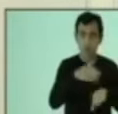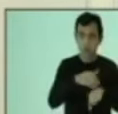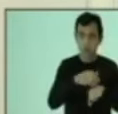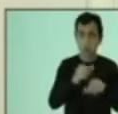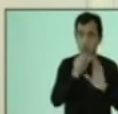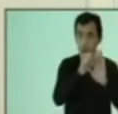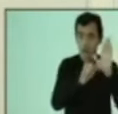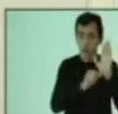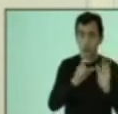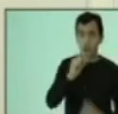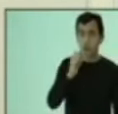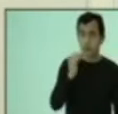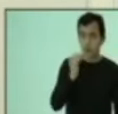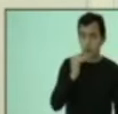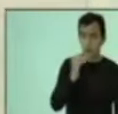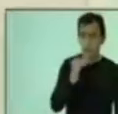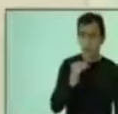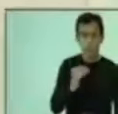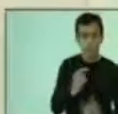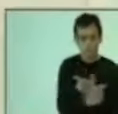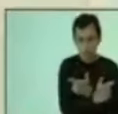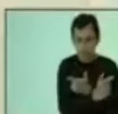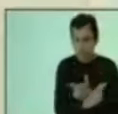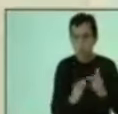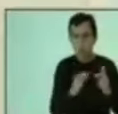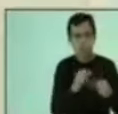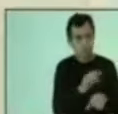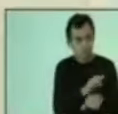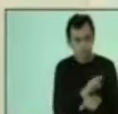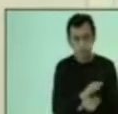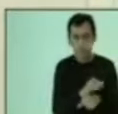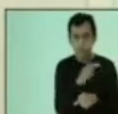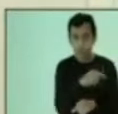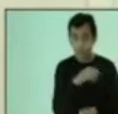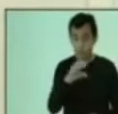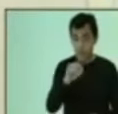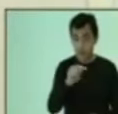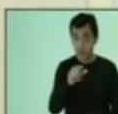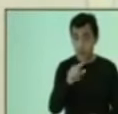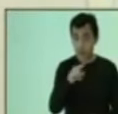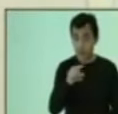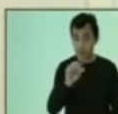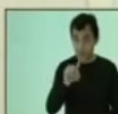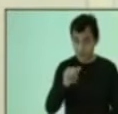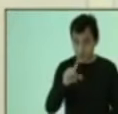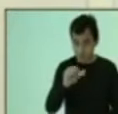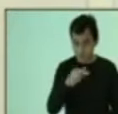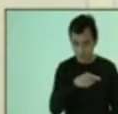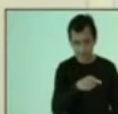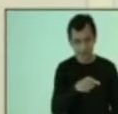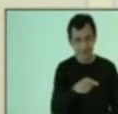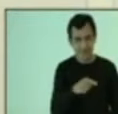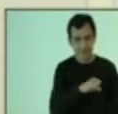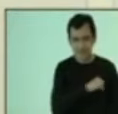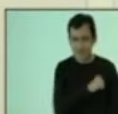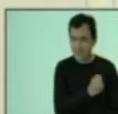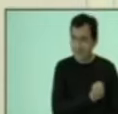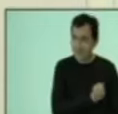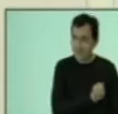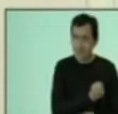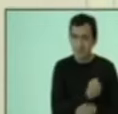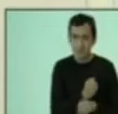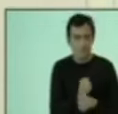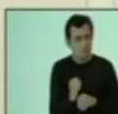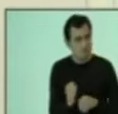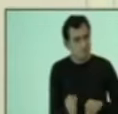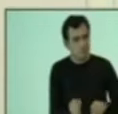individuales. En Coatzintla, uno de los derechos más golpeados, por así decirlo, es la salud. No